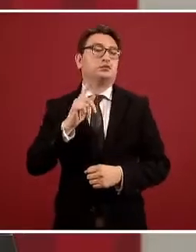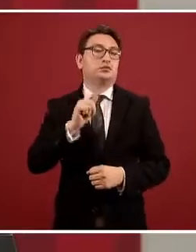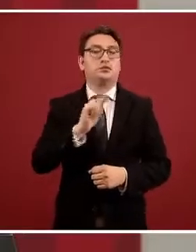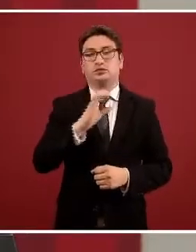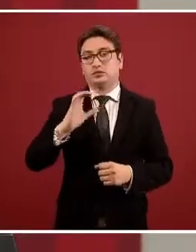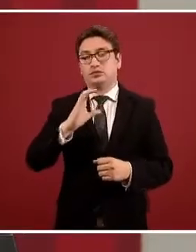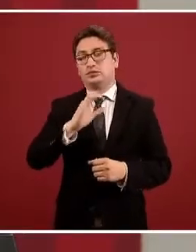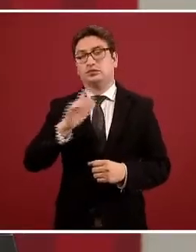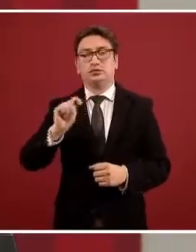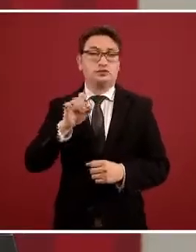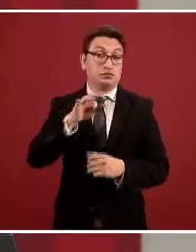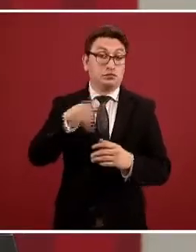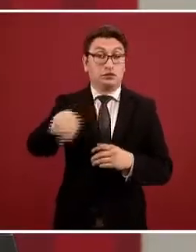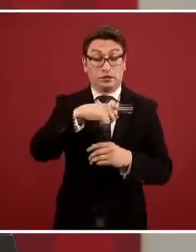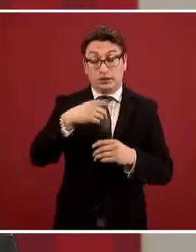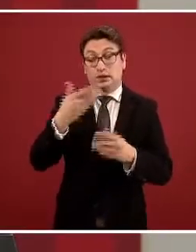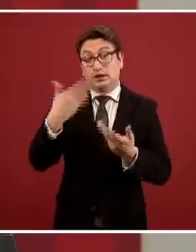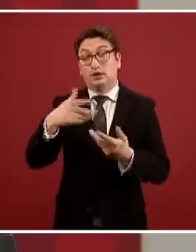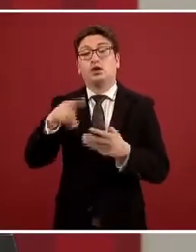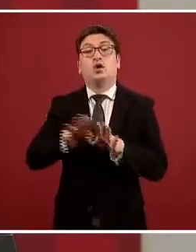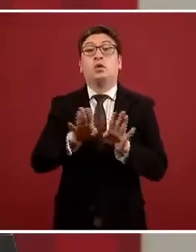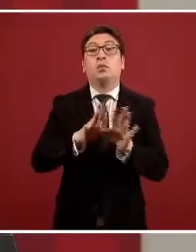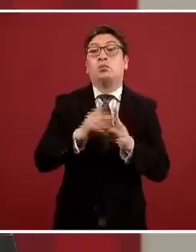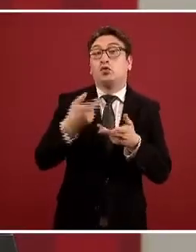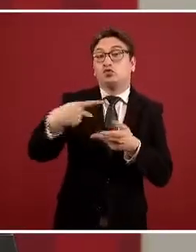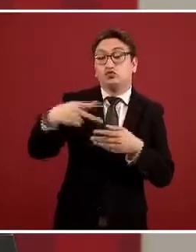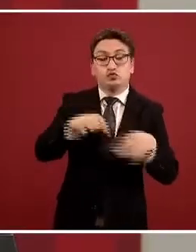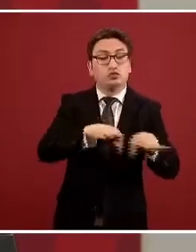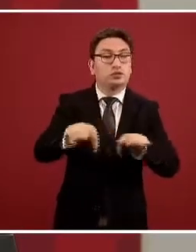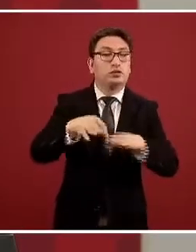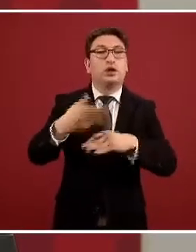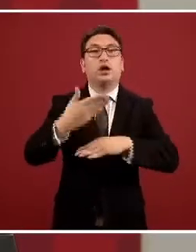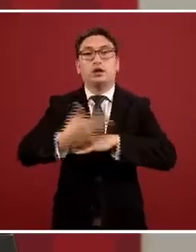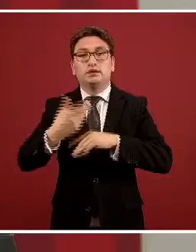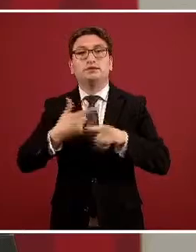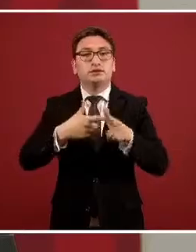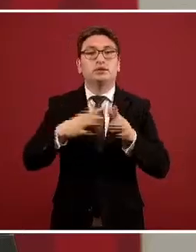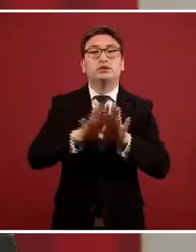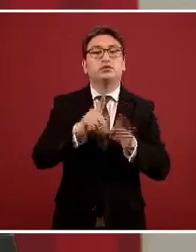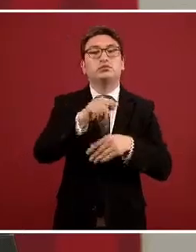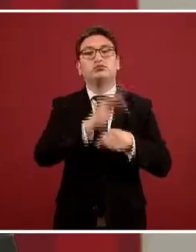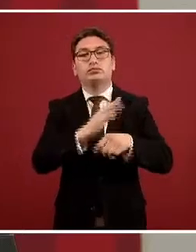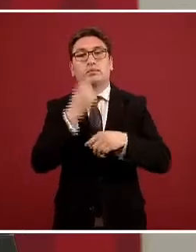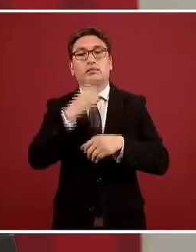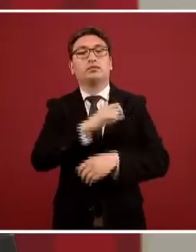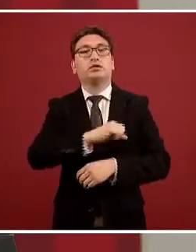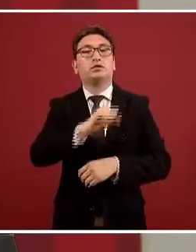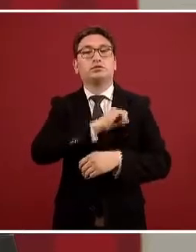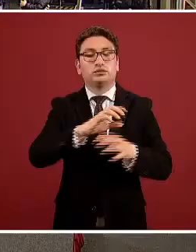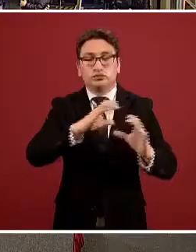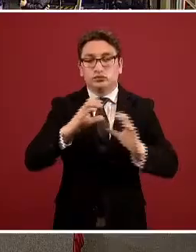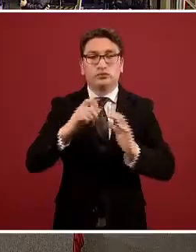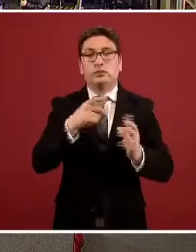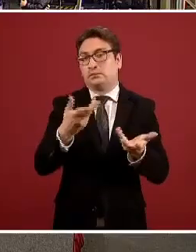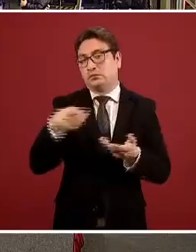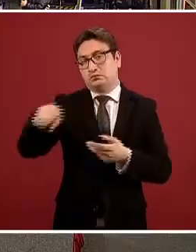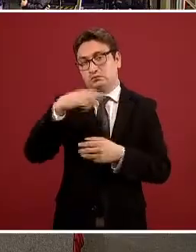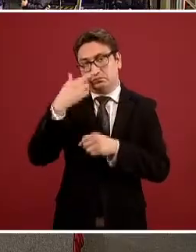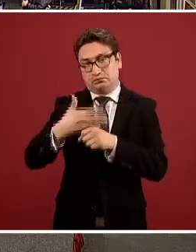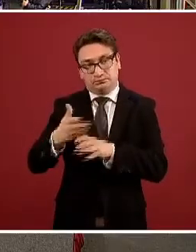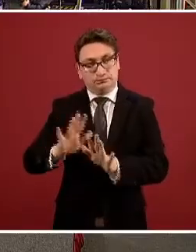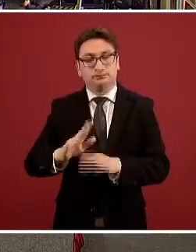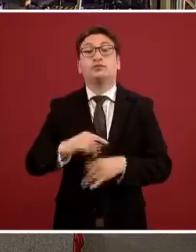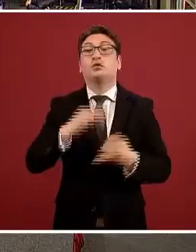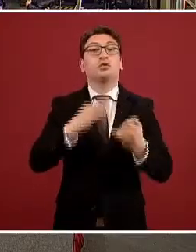puede encontrar un mecanismo eficiente de cumplir su función y conservar los principios de protección del personal.